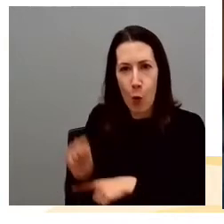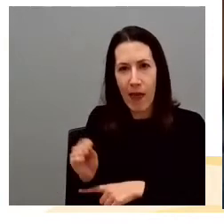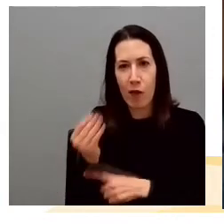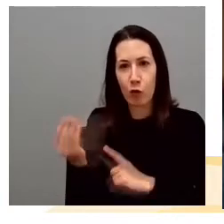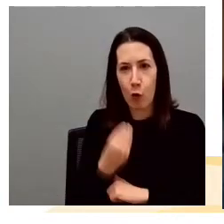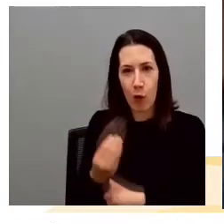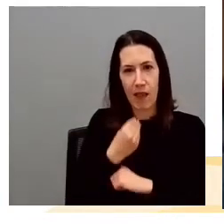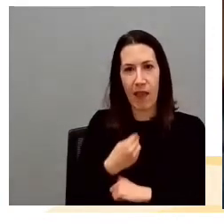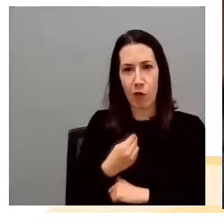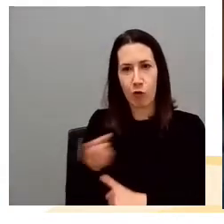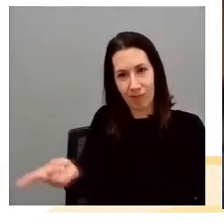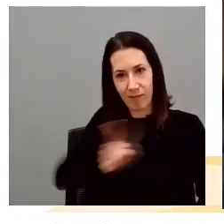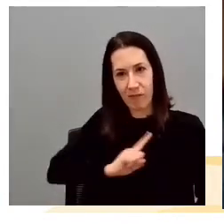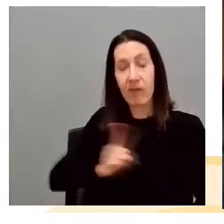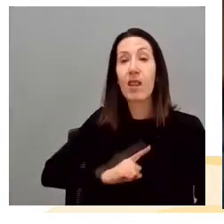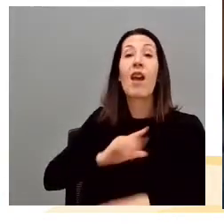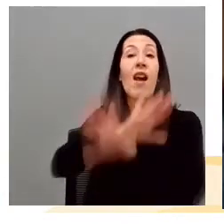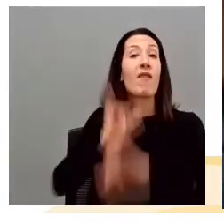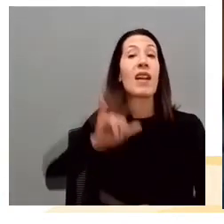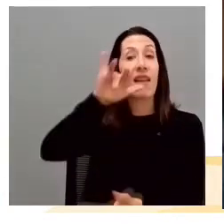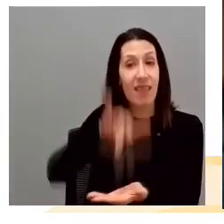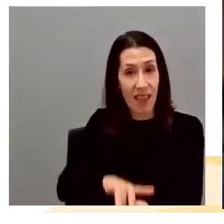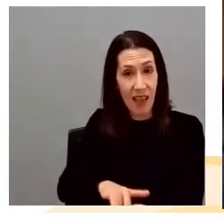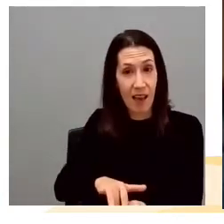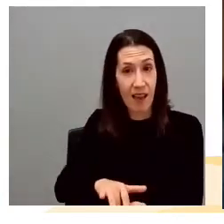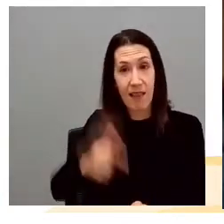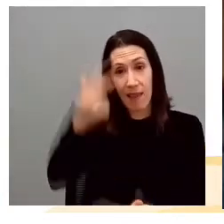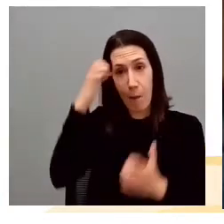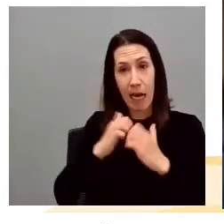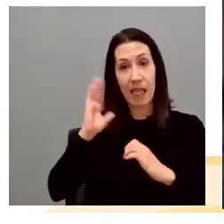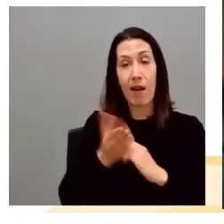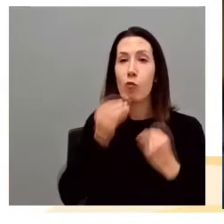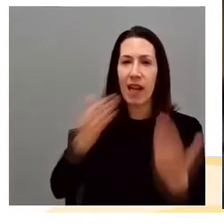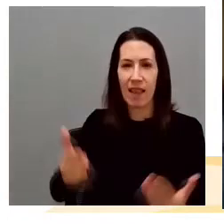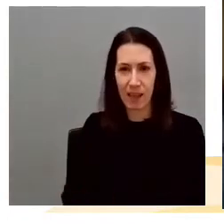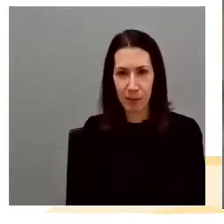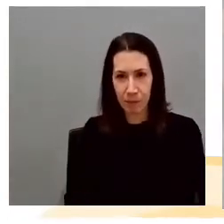sean en las dos direcciones. Feliz día de la parálisis cerebral. Muchas gracias.